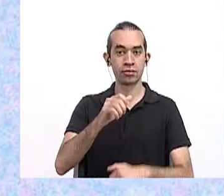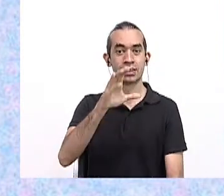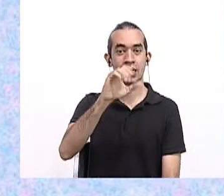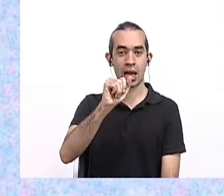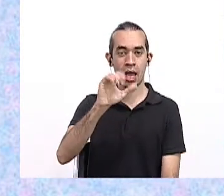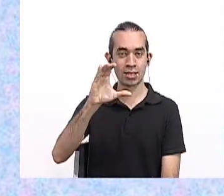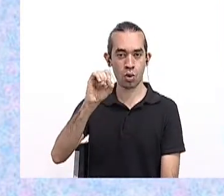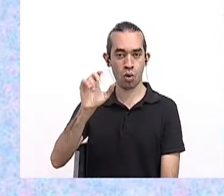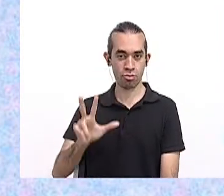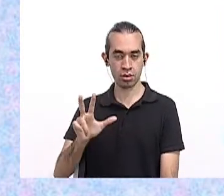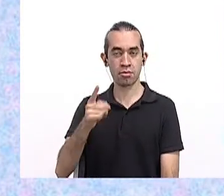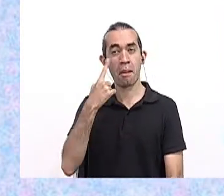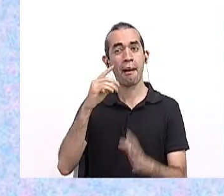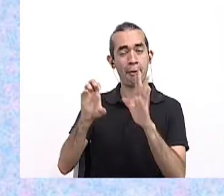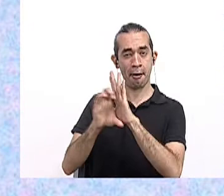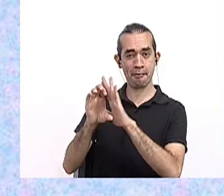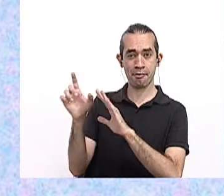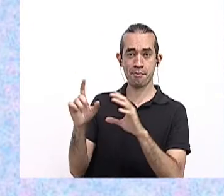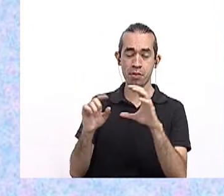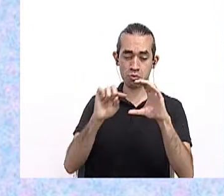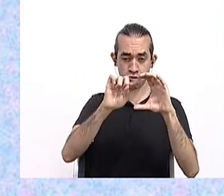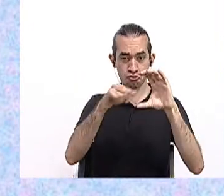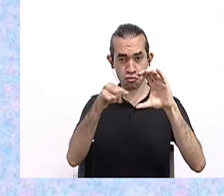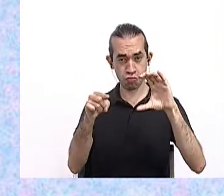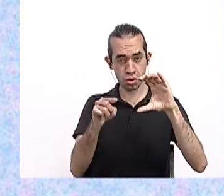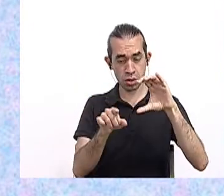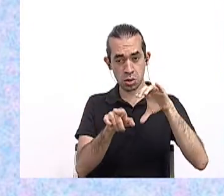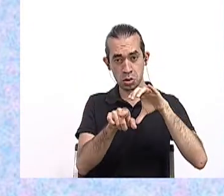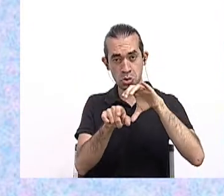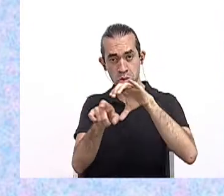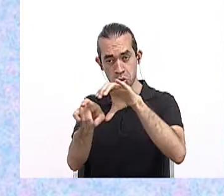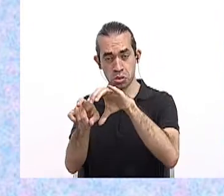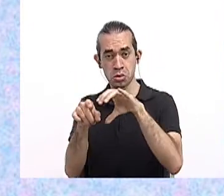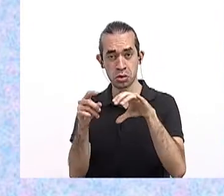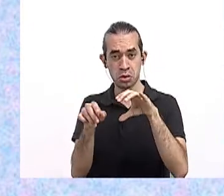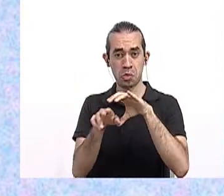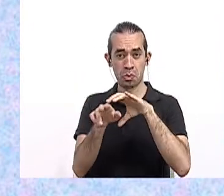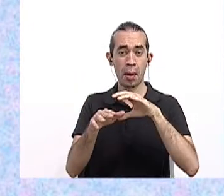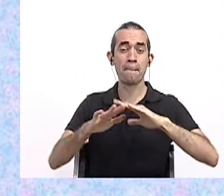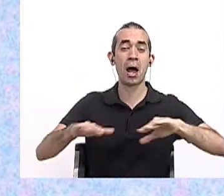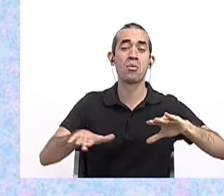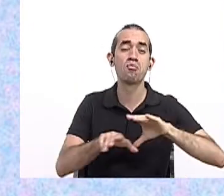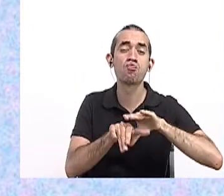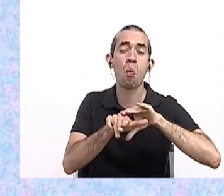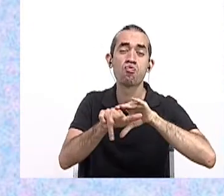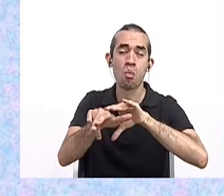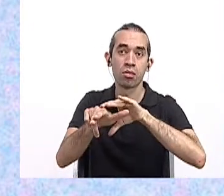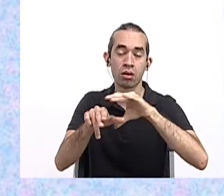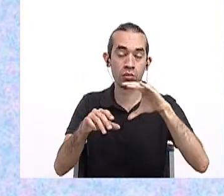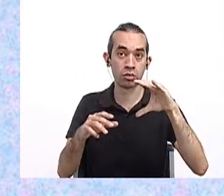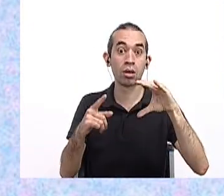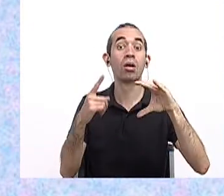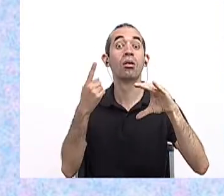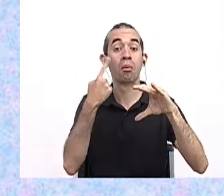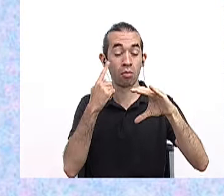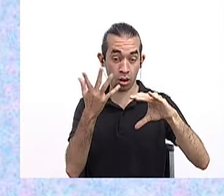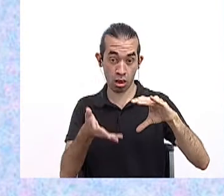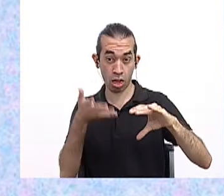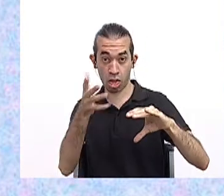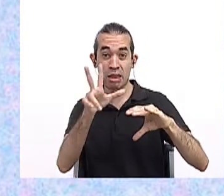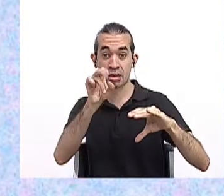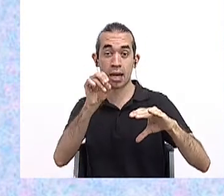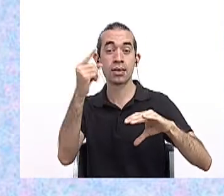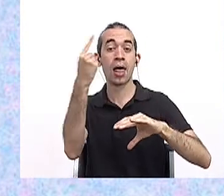como estos pequeños caracoles marinos que ven en las fotografías y que comenzaron a perder su concha luego de vivir por más de